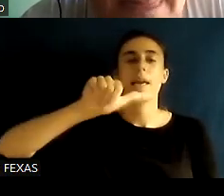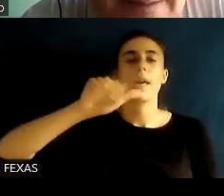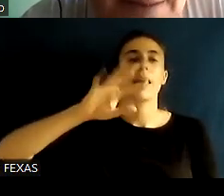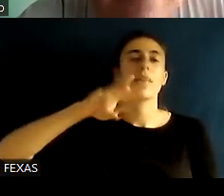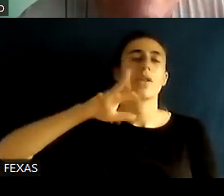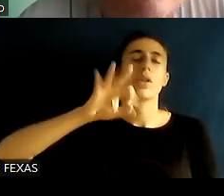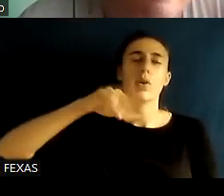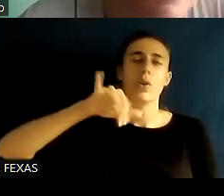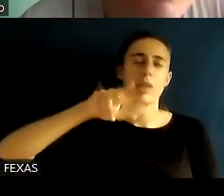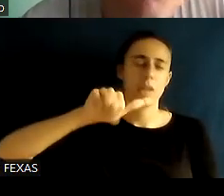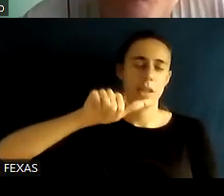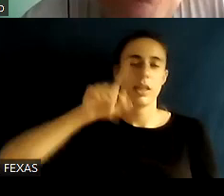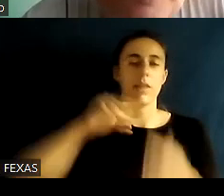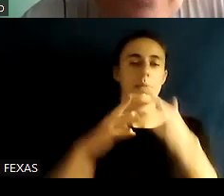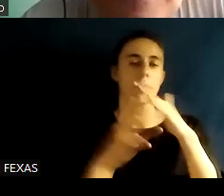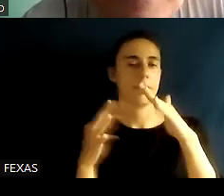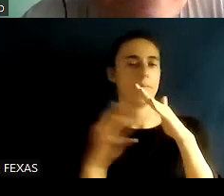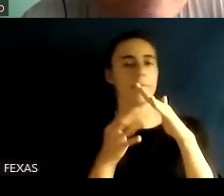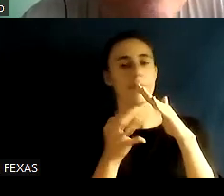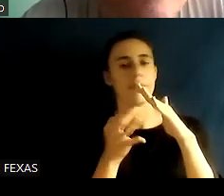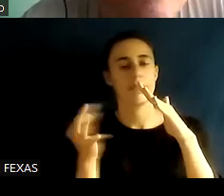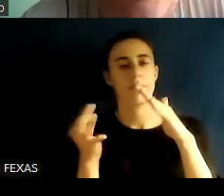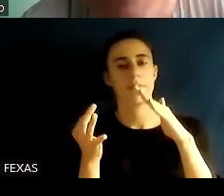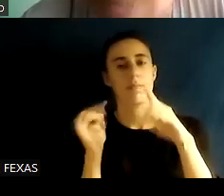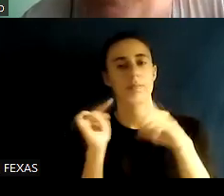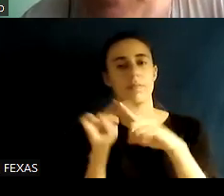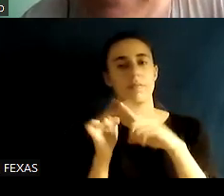bacteriana adecuada, pues producir la suficiente serotonina.